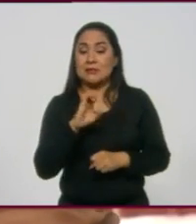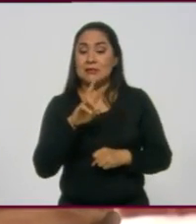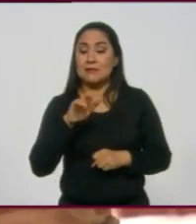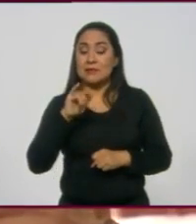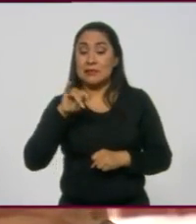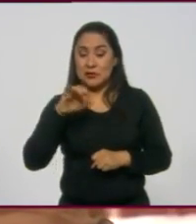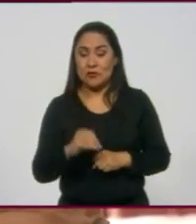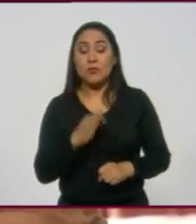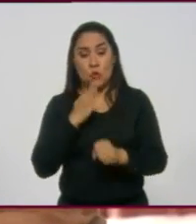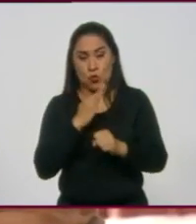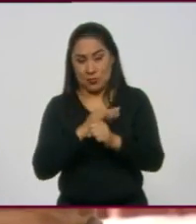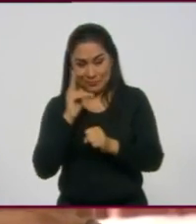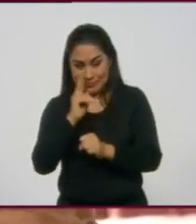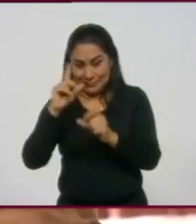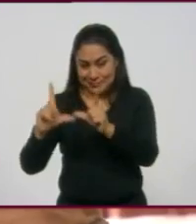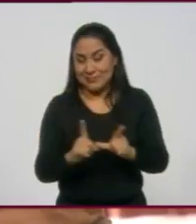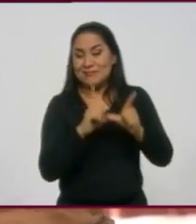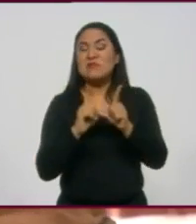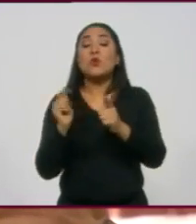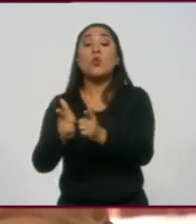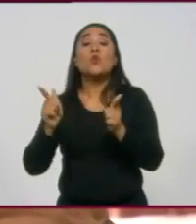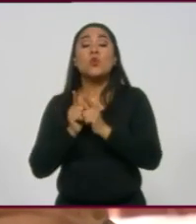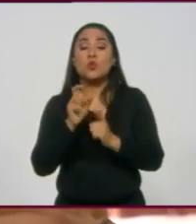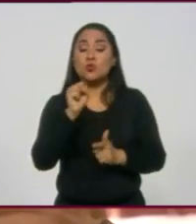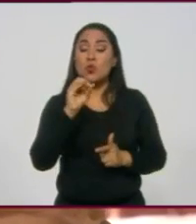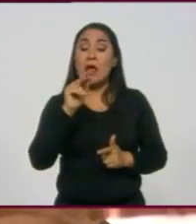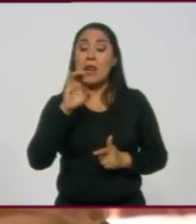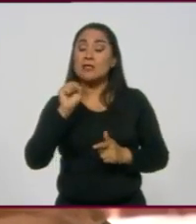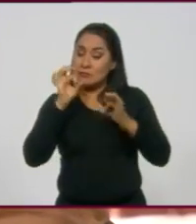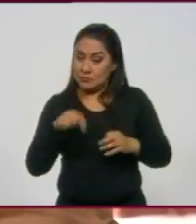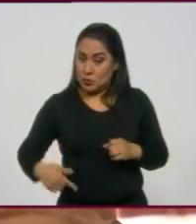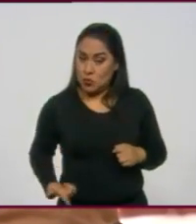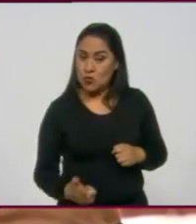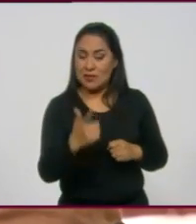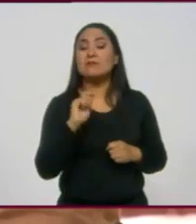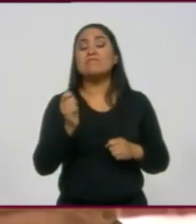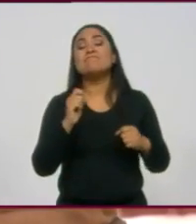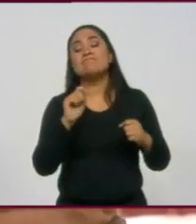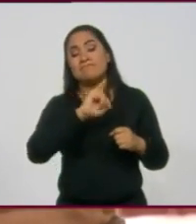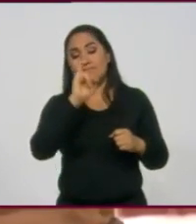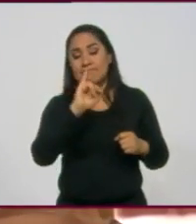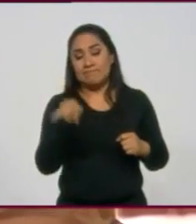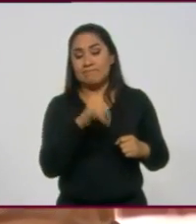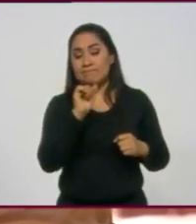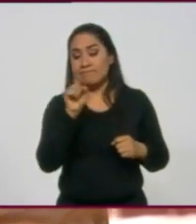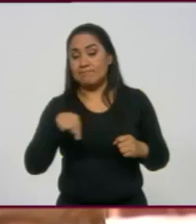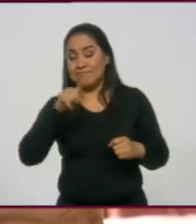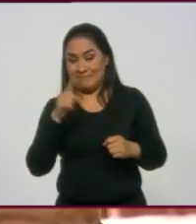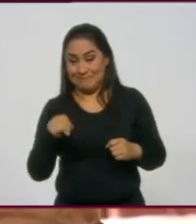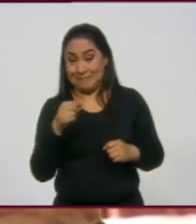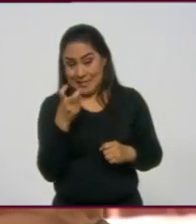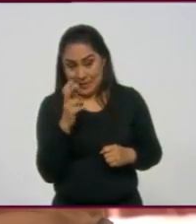Cervantino. Las imágenes que te presento corresponden al grupo Solar, son de Guanajuato y tocan jazz. Parte de la programación, aquí